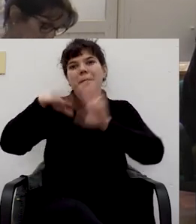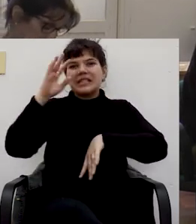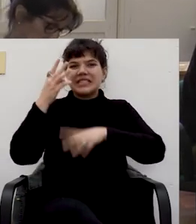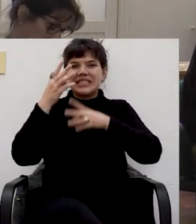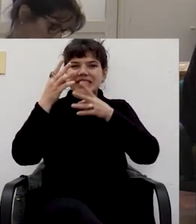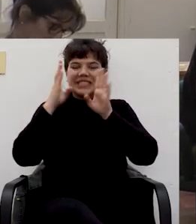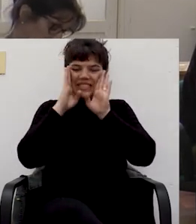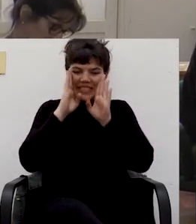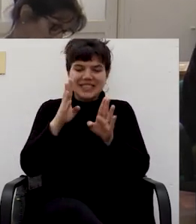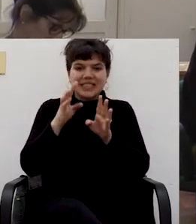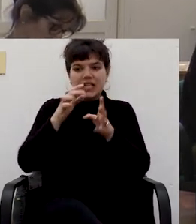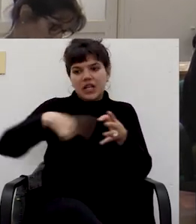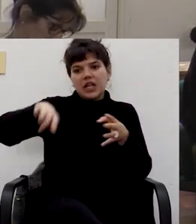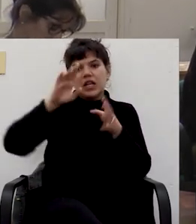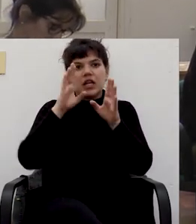homogeneizadora